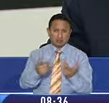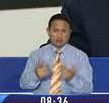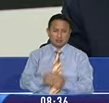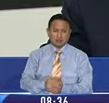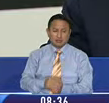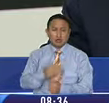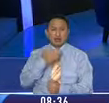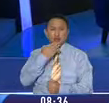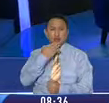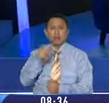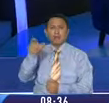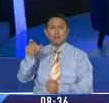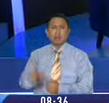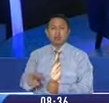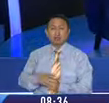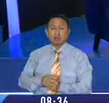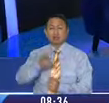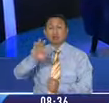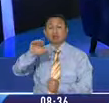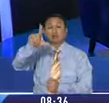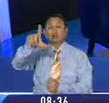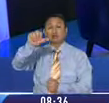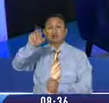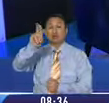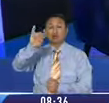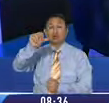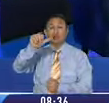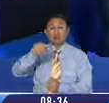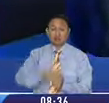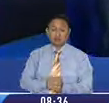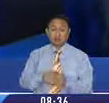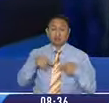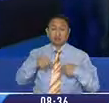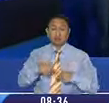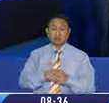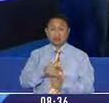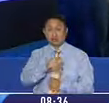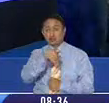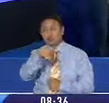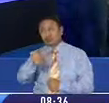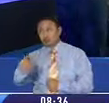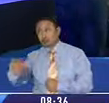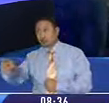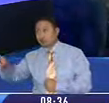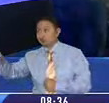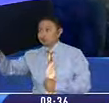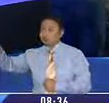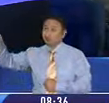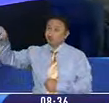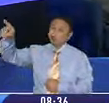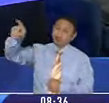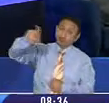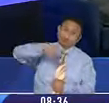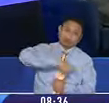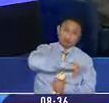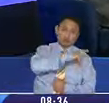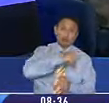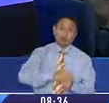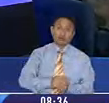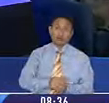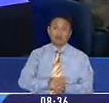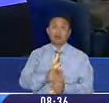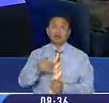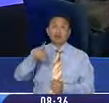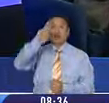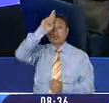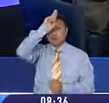que las personas que viven en la Florida tengan que darse la vuelta por la Tufiño o llegar a Lizaga Albéniz para pasar al lado de la Luz a la